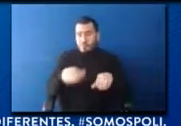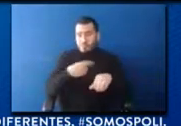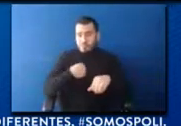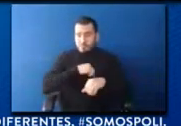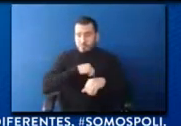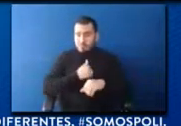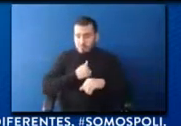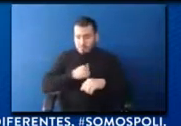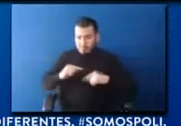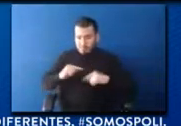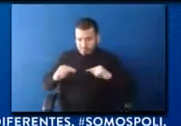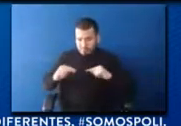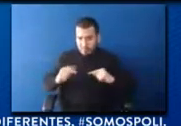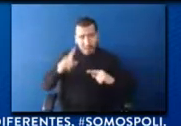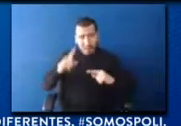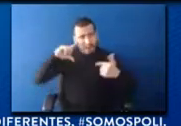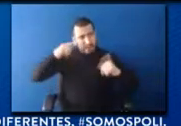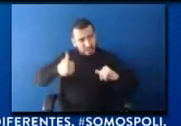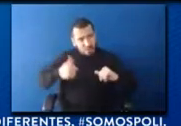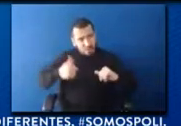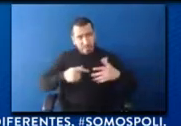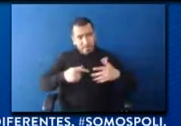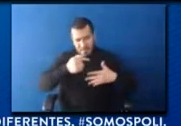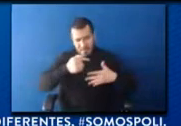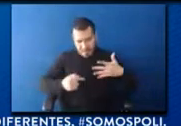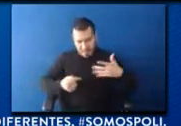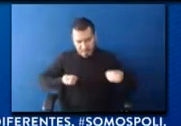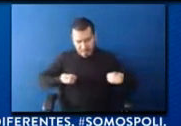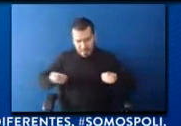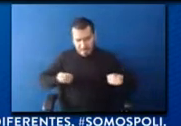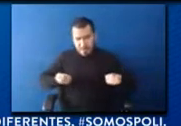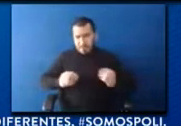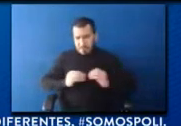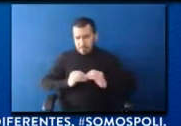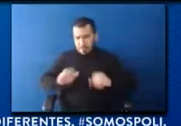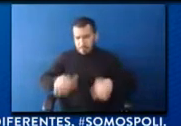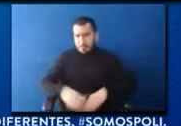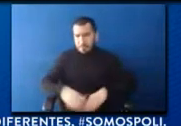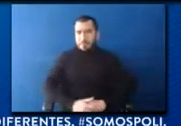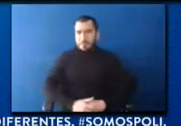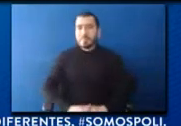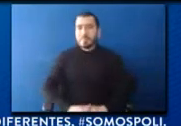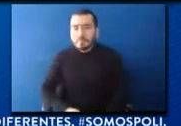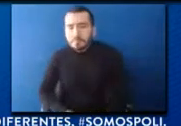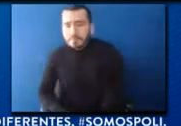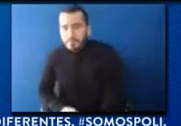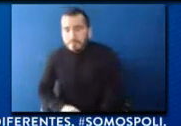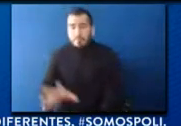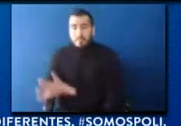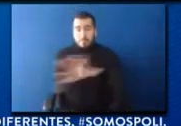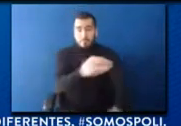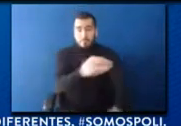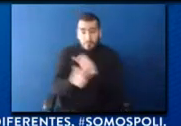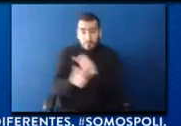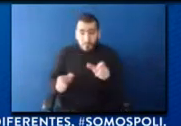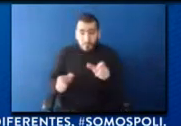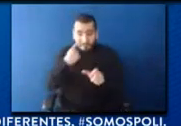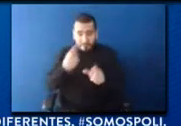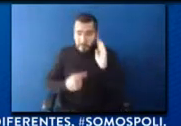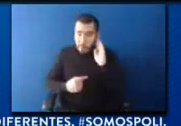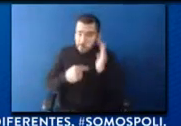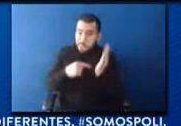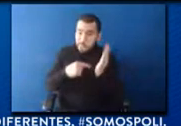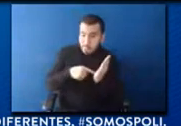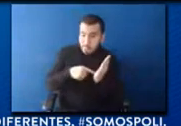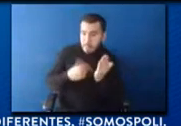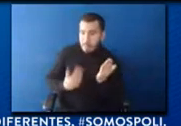mucho mejor todos esos riesgos a lo que tradicionalmente hacíamos. Todas las personas en sus teléfonos celulares dejan una huella gigante. ¿A qué horas